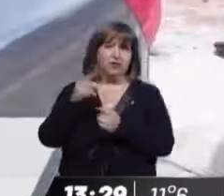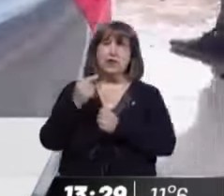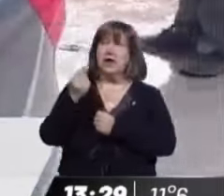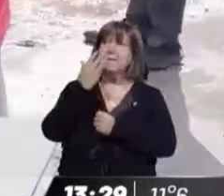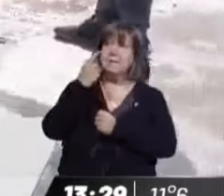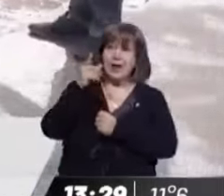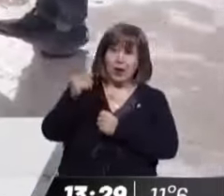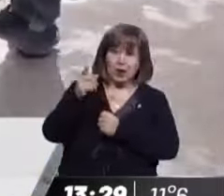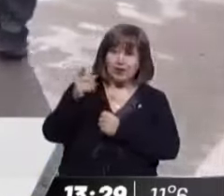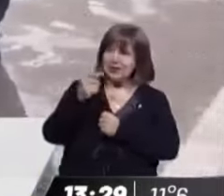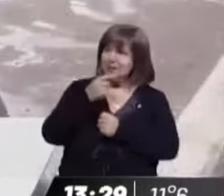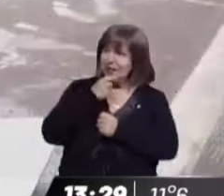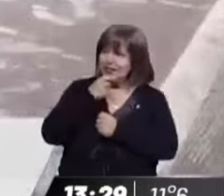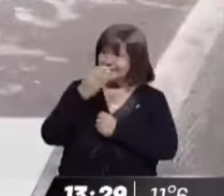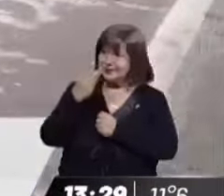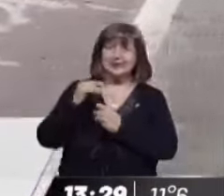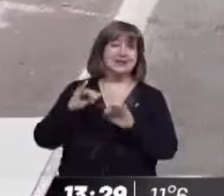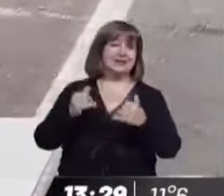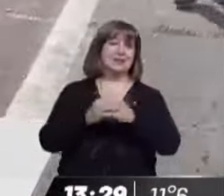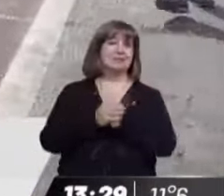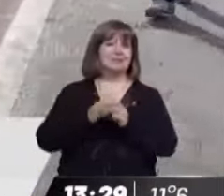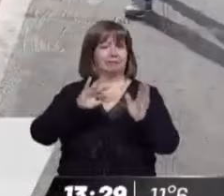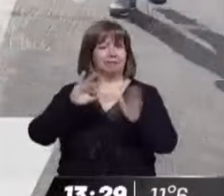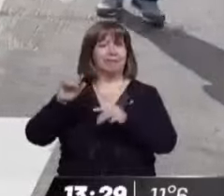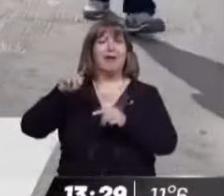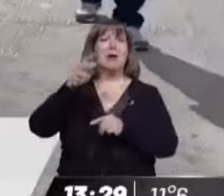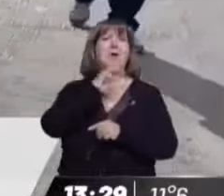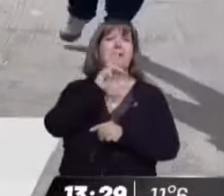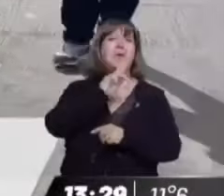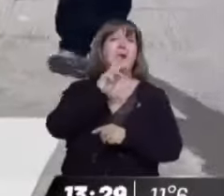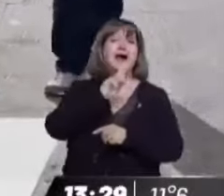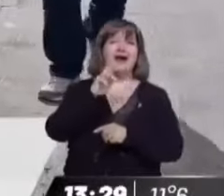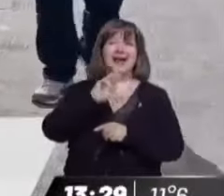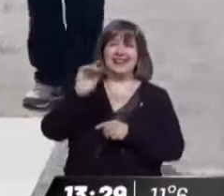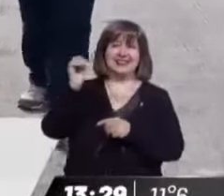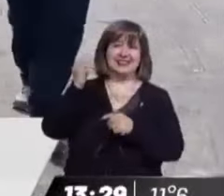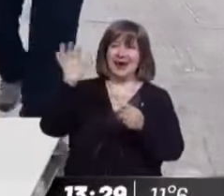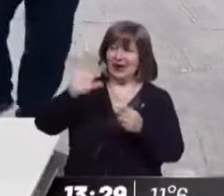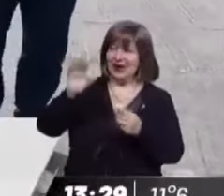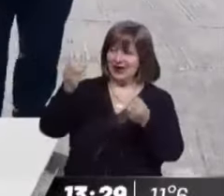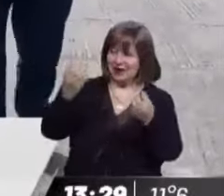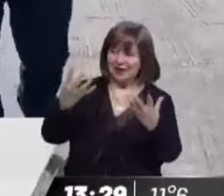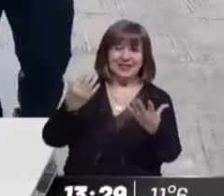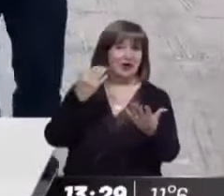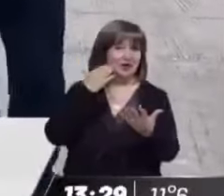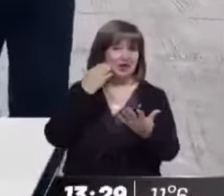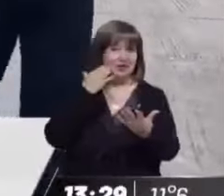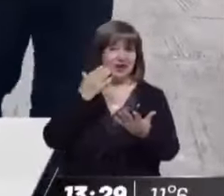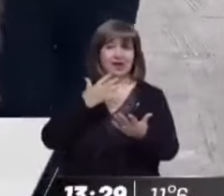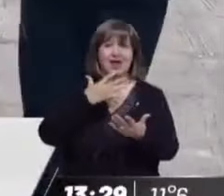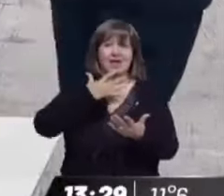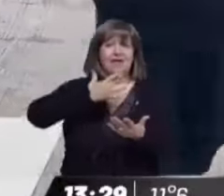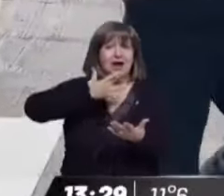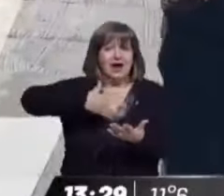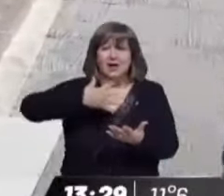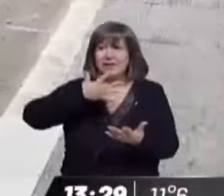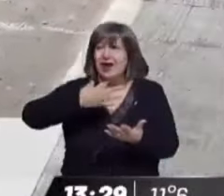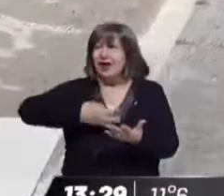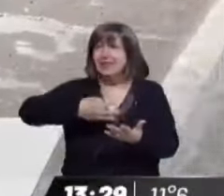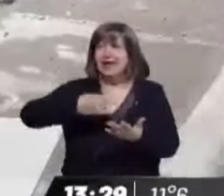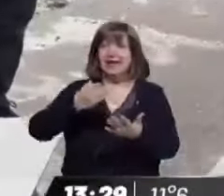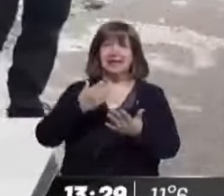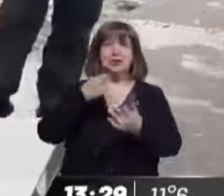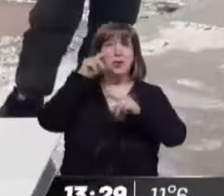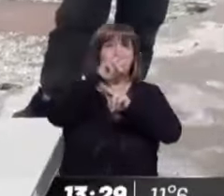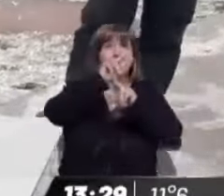heros quiero escucharte a vos que debés tener una voz más linda que él seguro Hola Qué tal Buenas tardes Ay la verdad que precioso el panorama